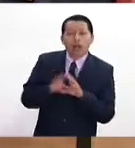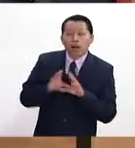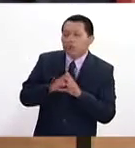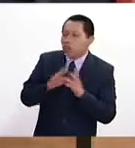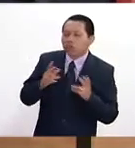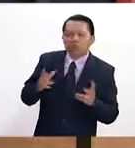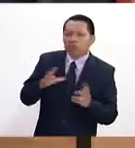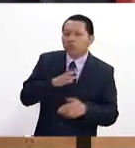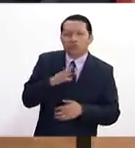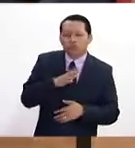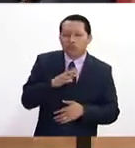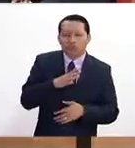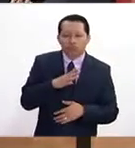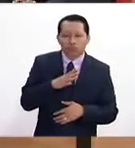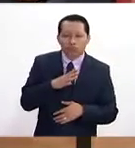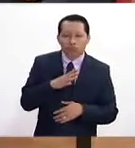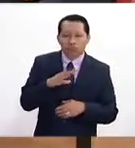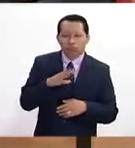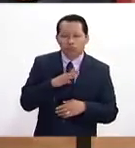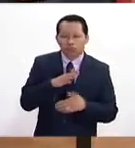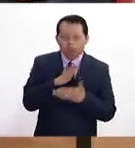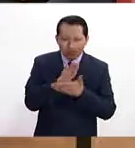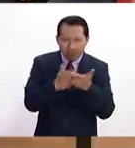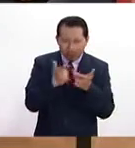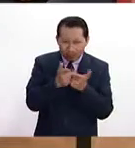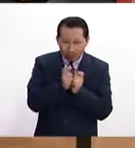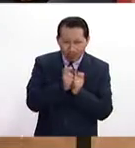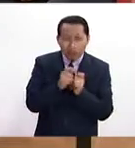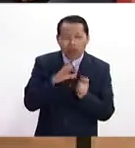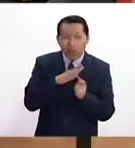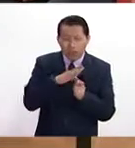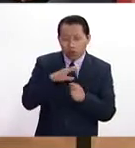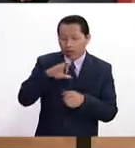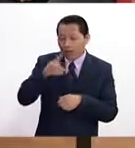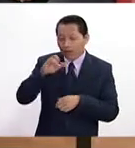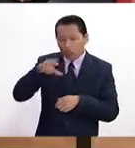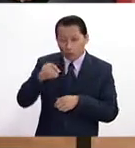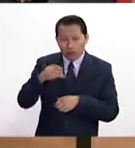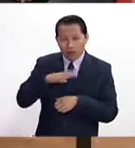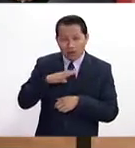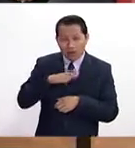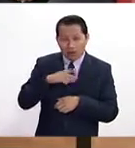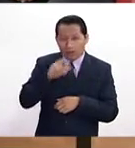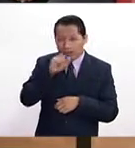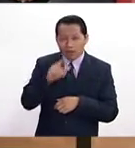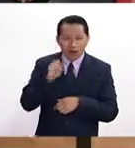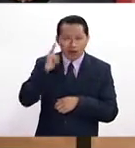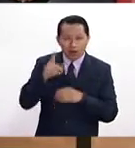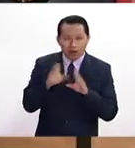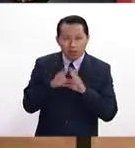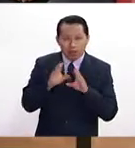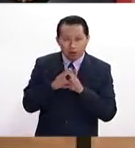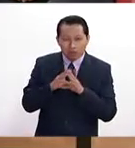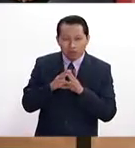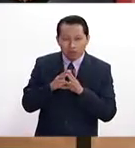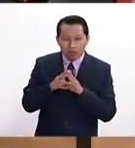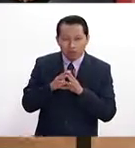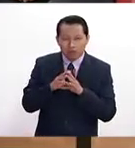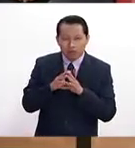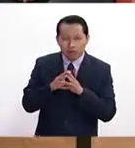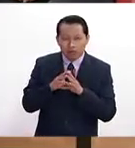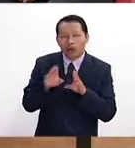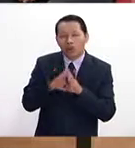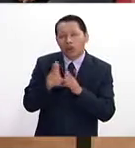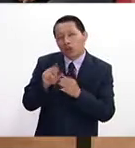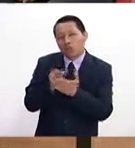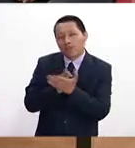de fracción del régimen de Maduro que estaba, pues de alguna forma, ya no tan